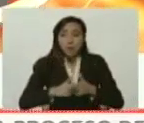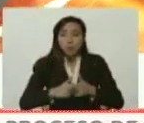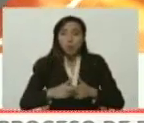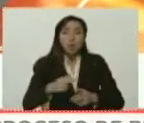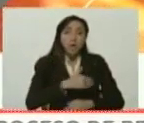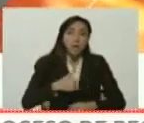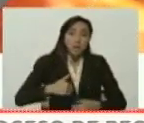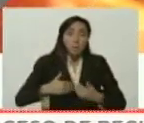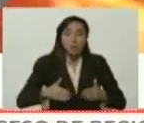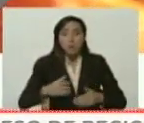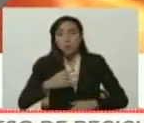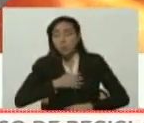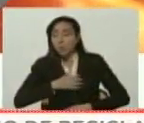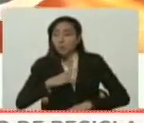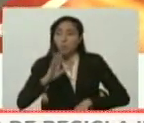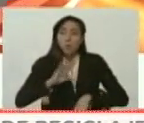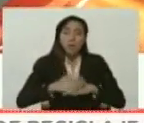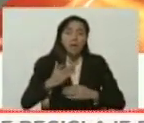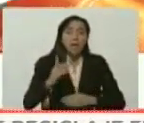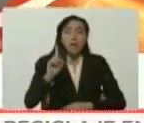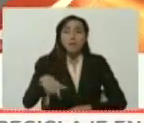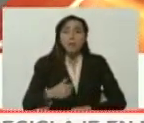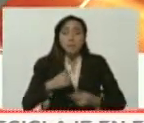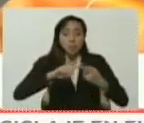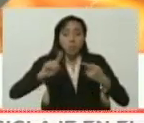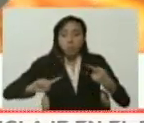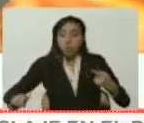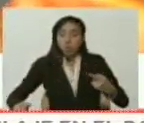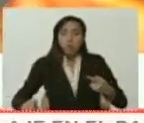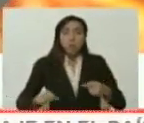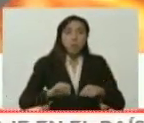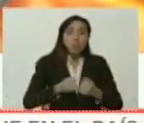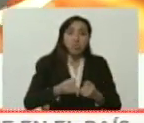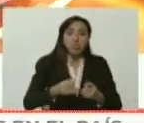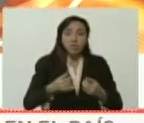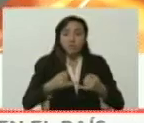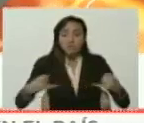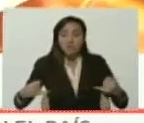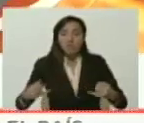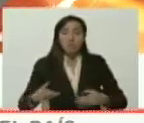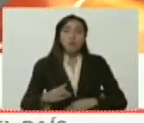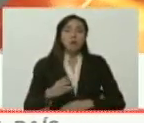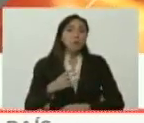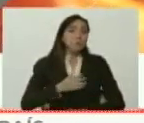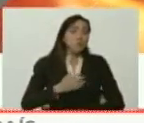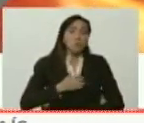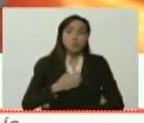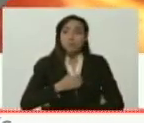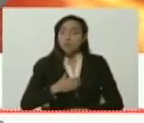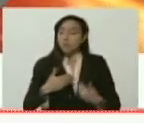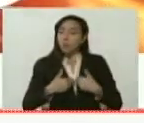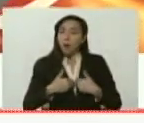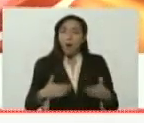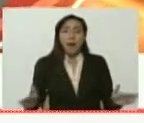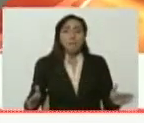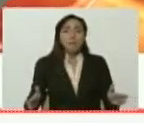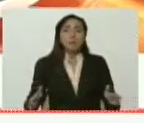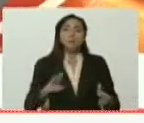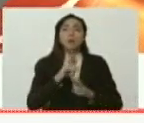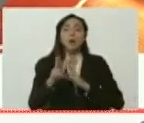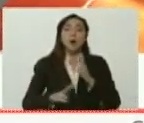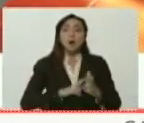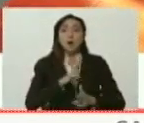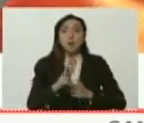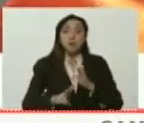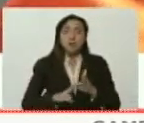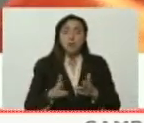un cortocircuito por el hecho del corte de cable, lo cual no permitió que nosotros restableciéramos el